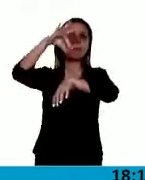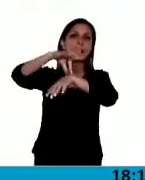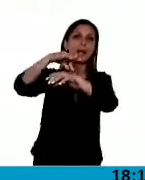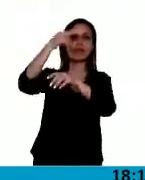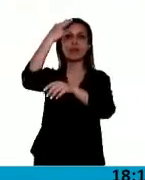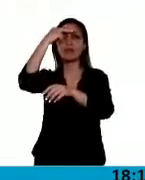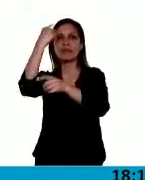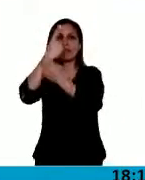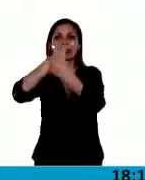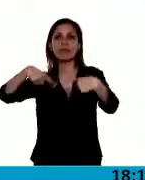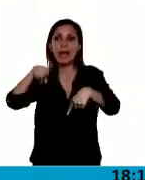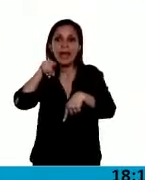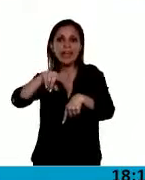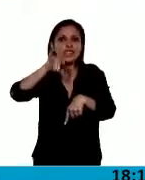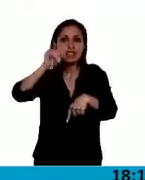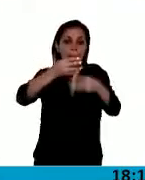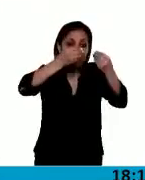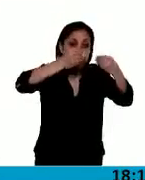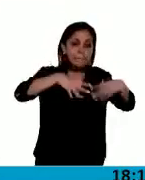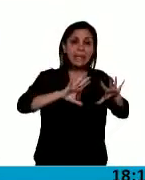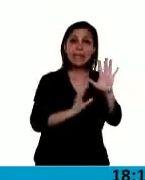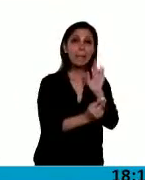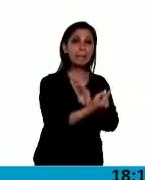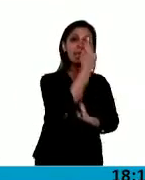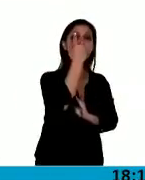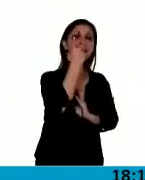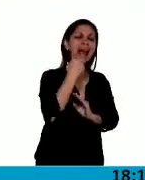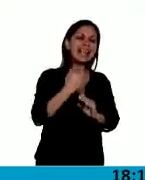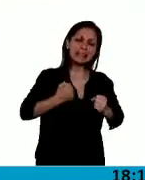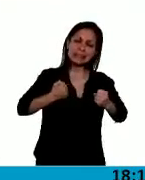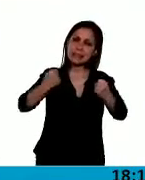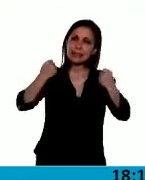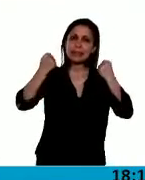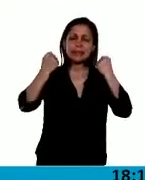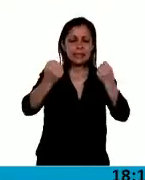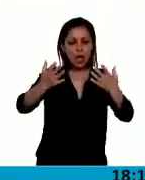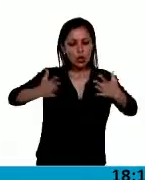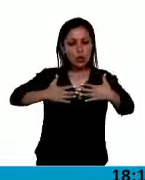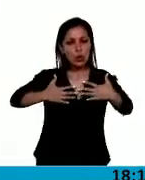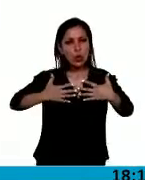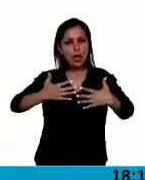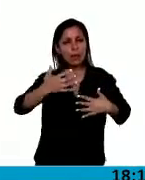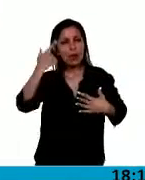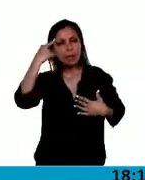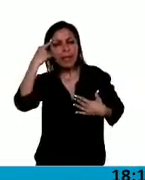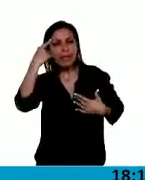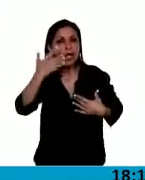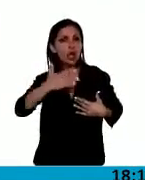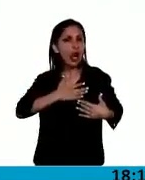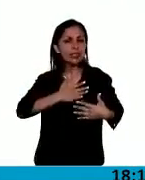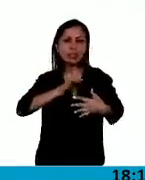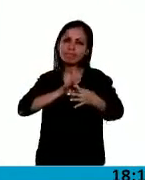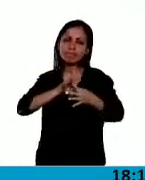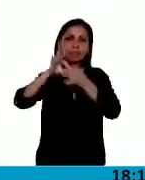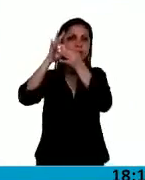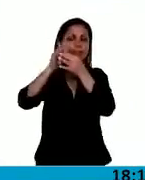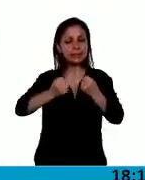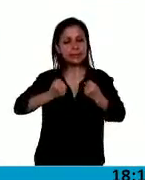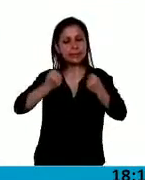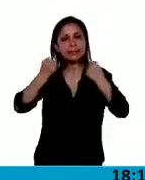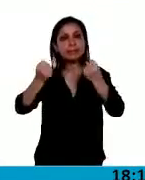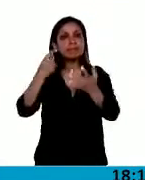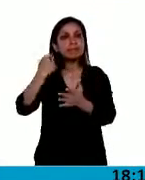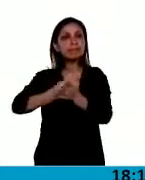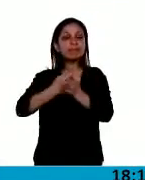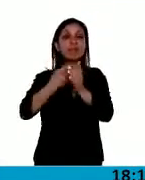campo de batalla desde el momento uno, poniendo el corazón y el cuerpo. Ya se lo han advertido ellos mismos al